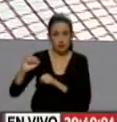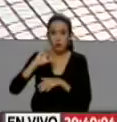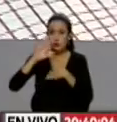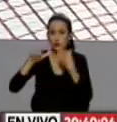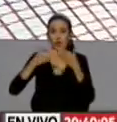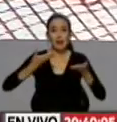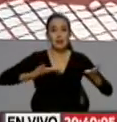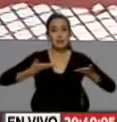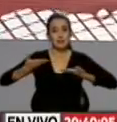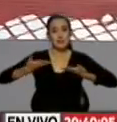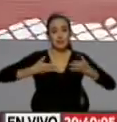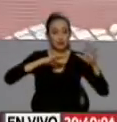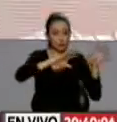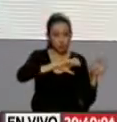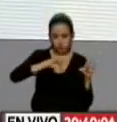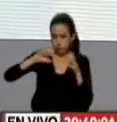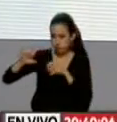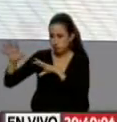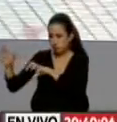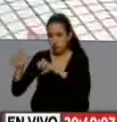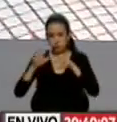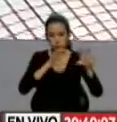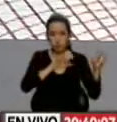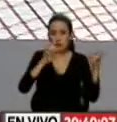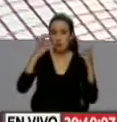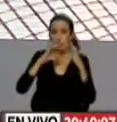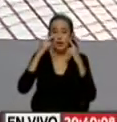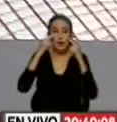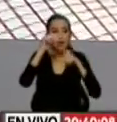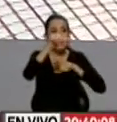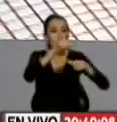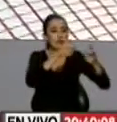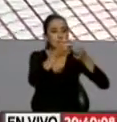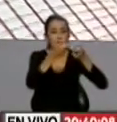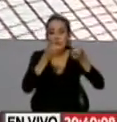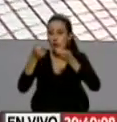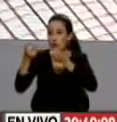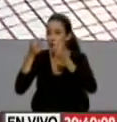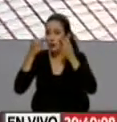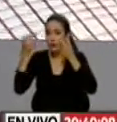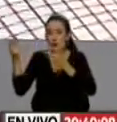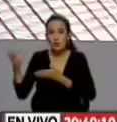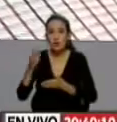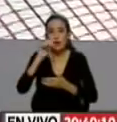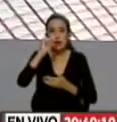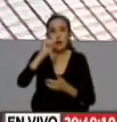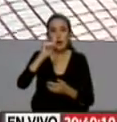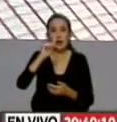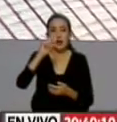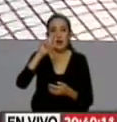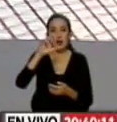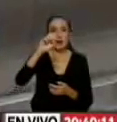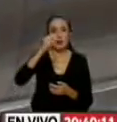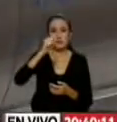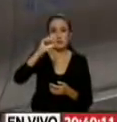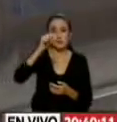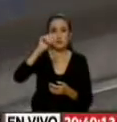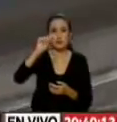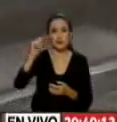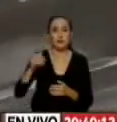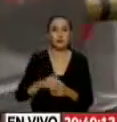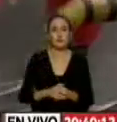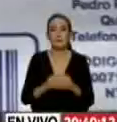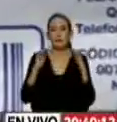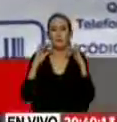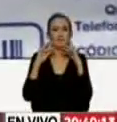sobre el producto la emitió la Agencia Nacional de Regulación, Control y Vigilancia Sanitaria, ARCSA. La